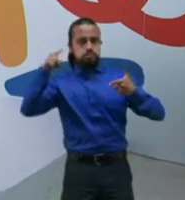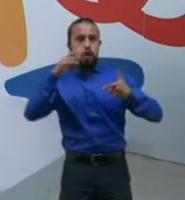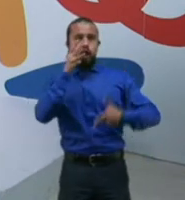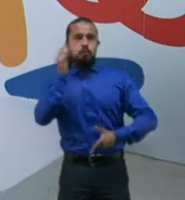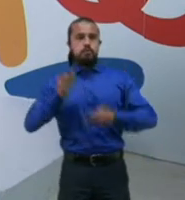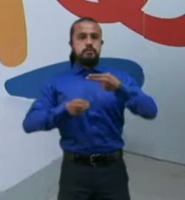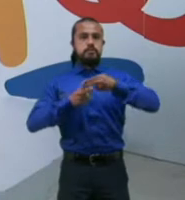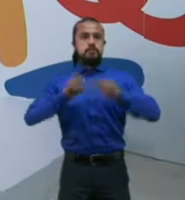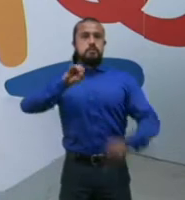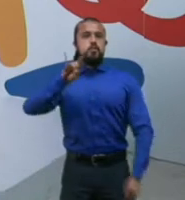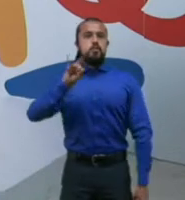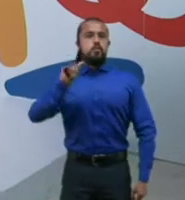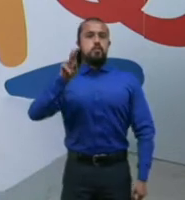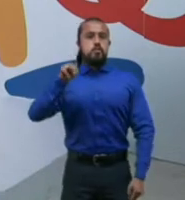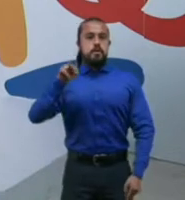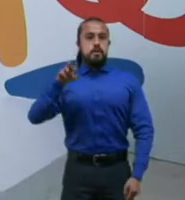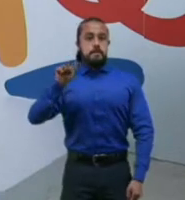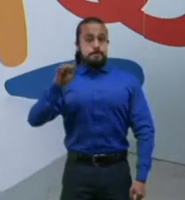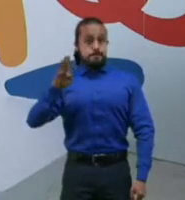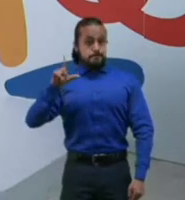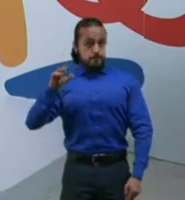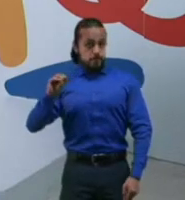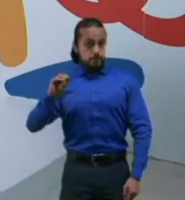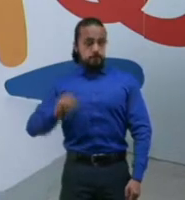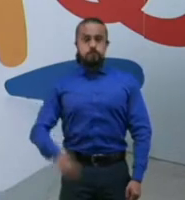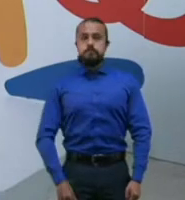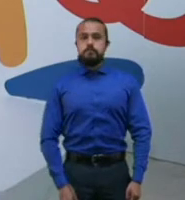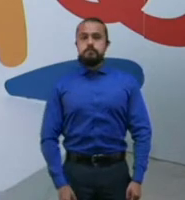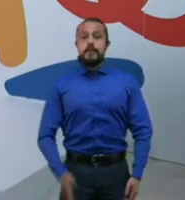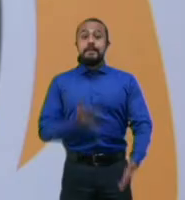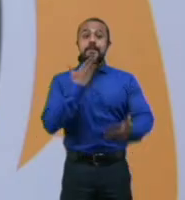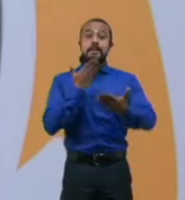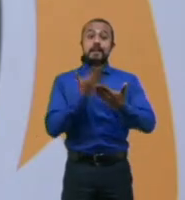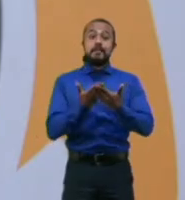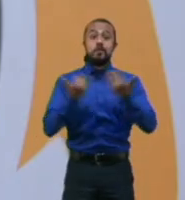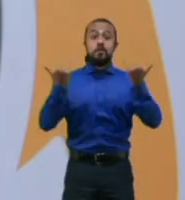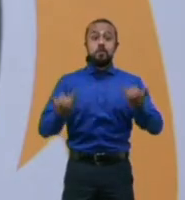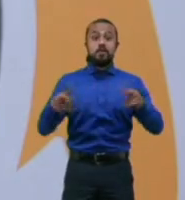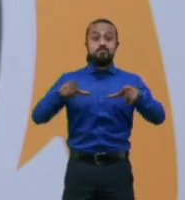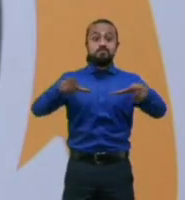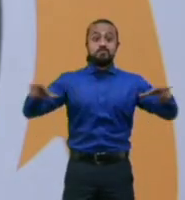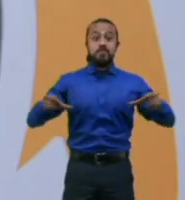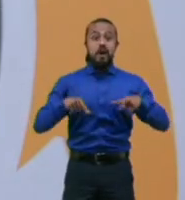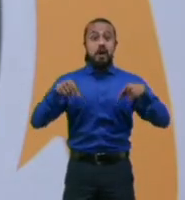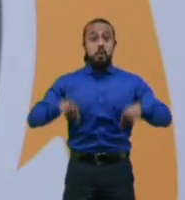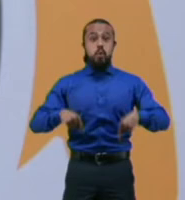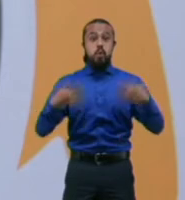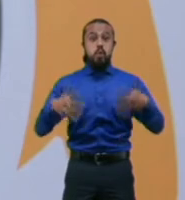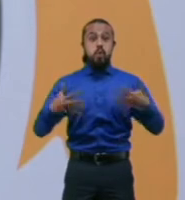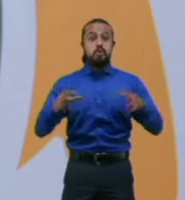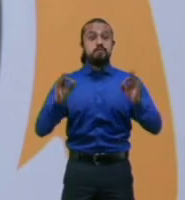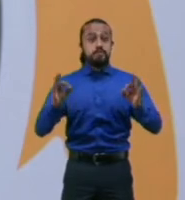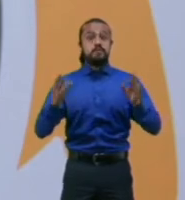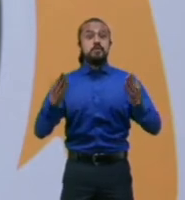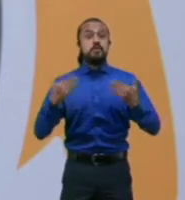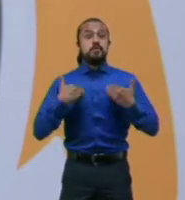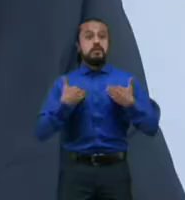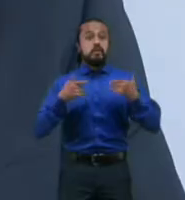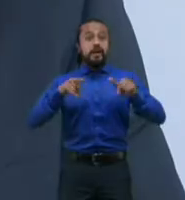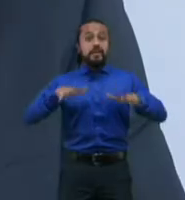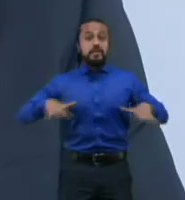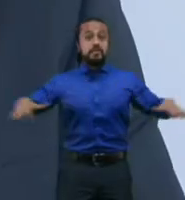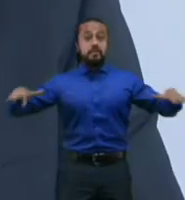bienvenidos juan pablo muchísimas gracias por estar aquí en este gran evento